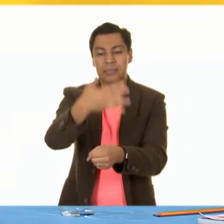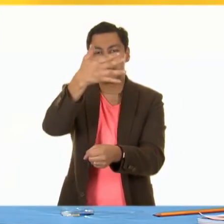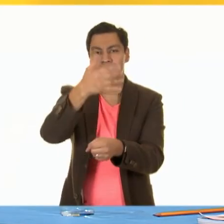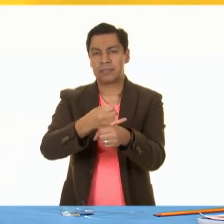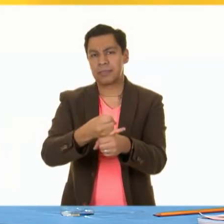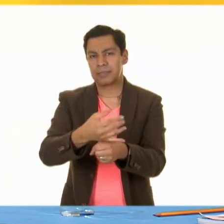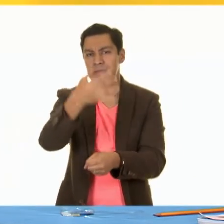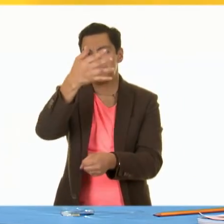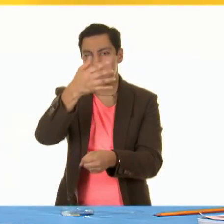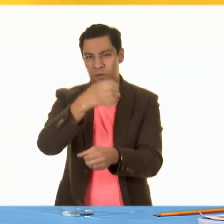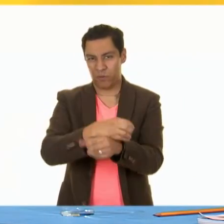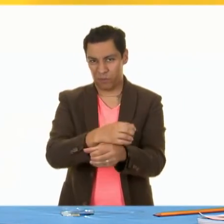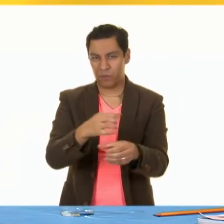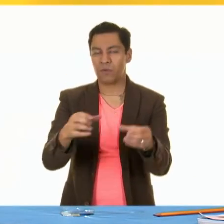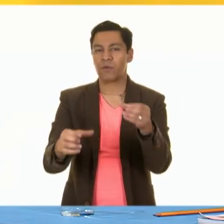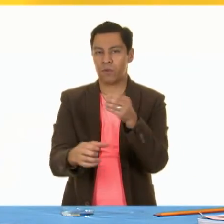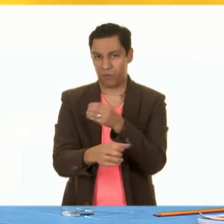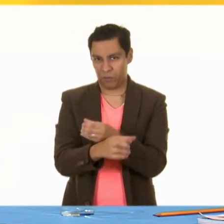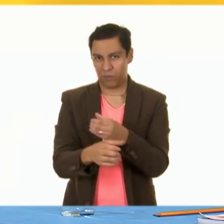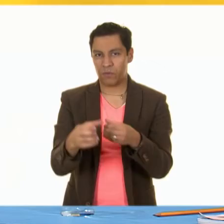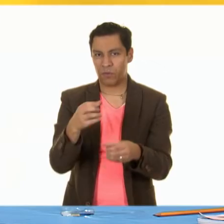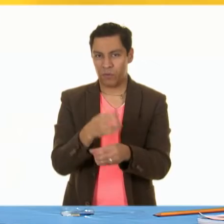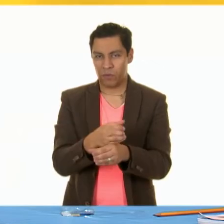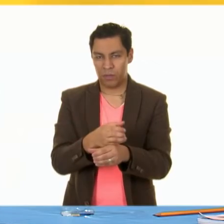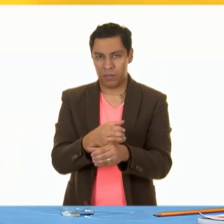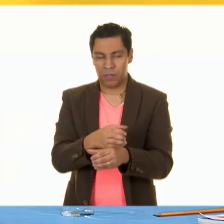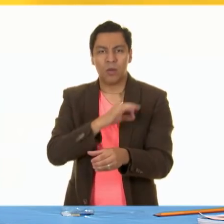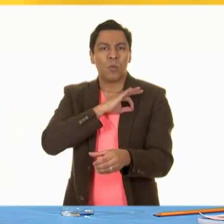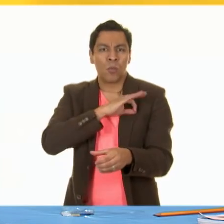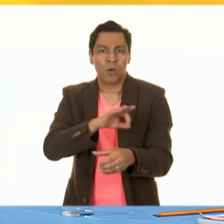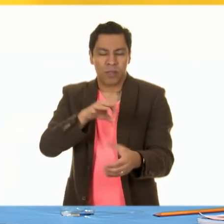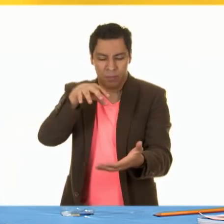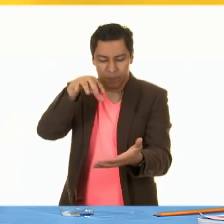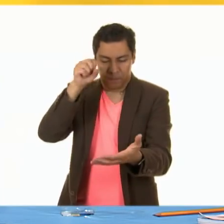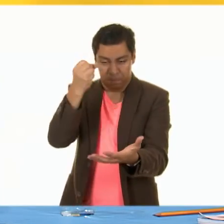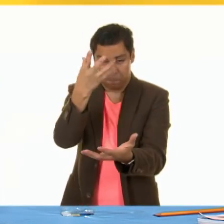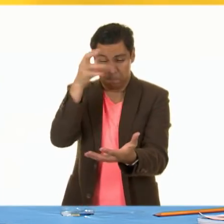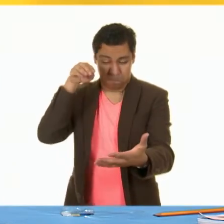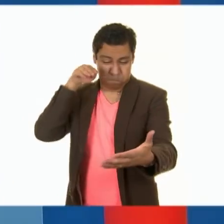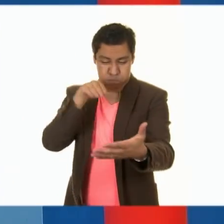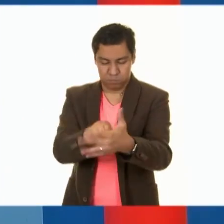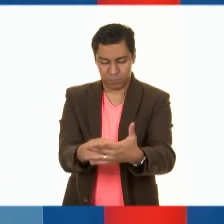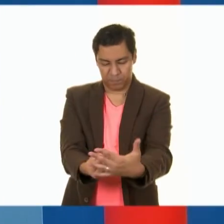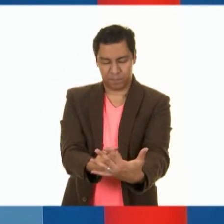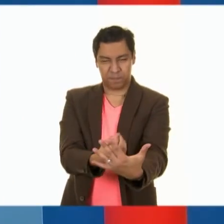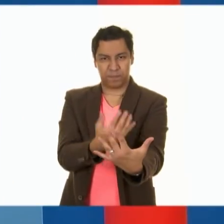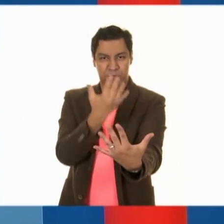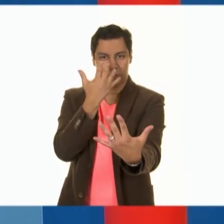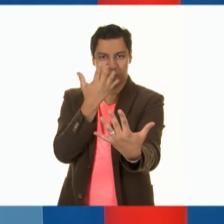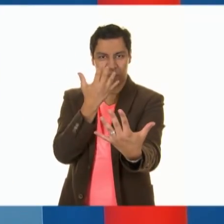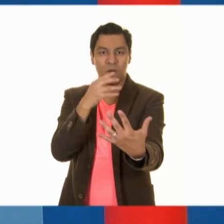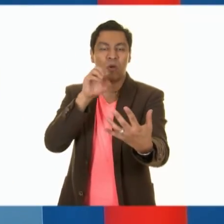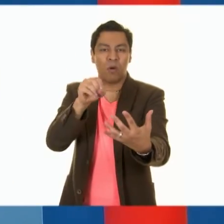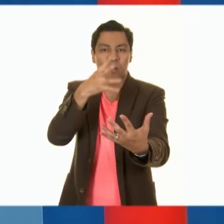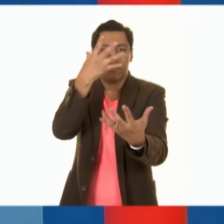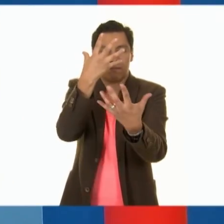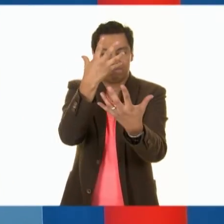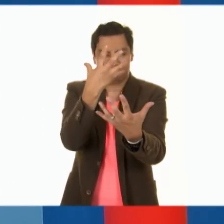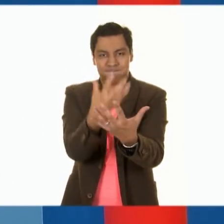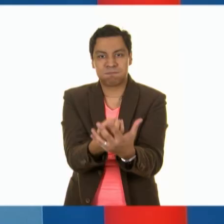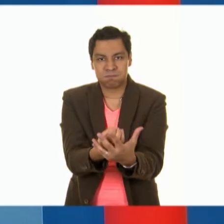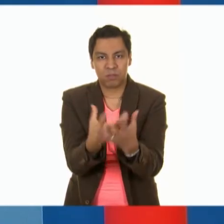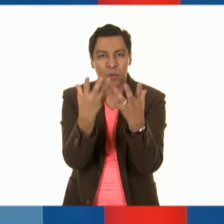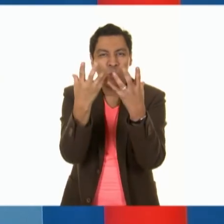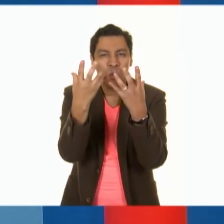Estas interacciones dan lugar a los fenómenos de reflexión, absorción y refracción. Y cuando una onda luminosa llega